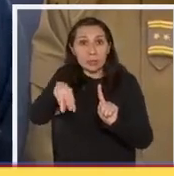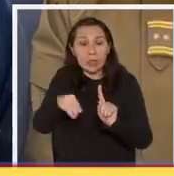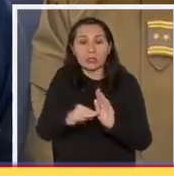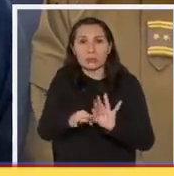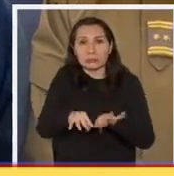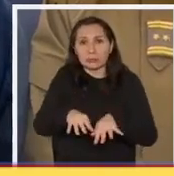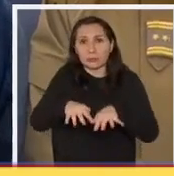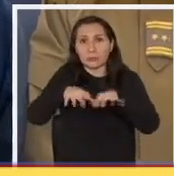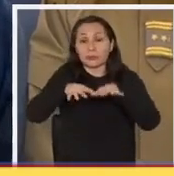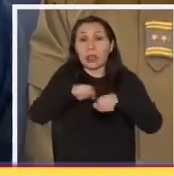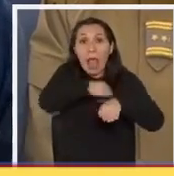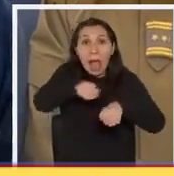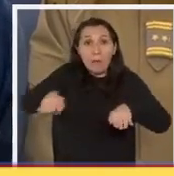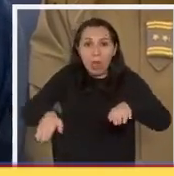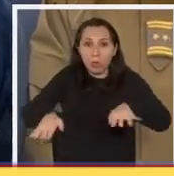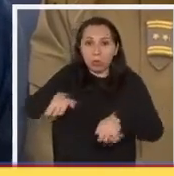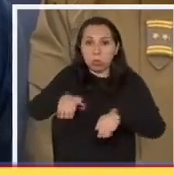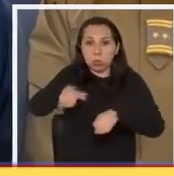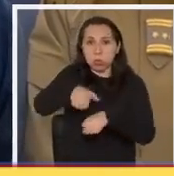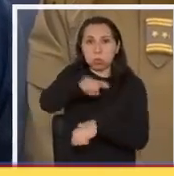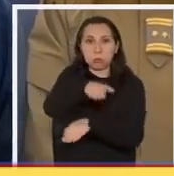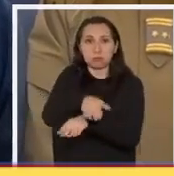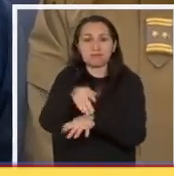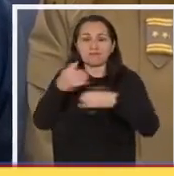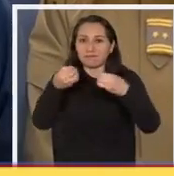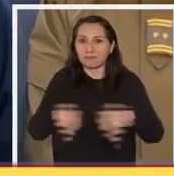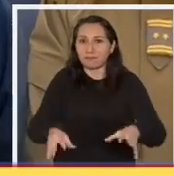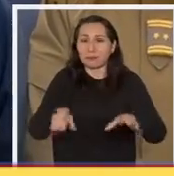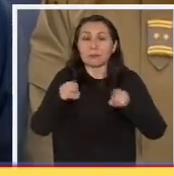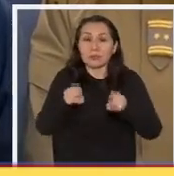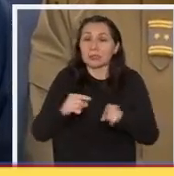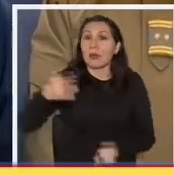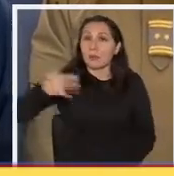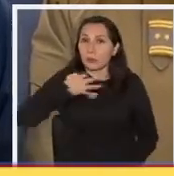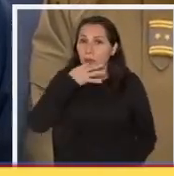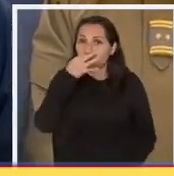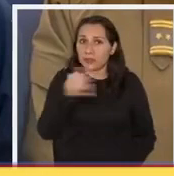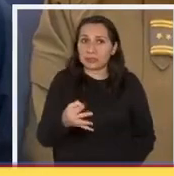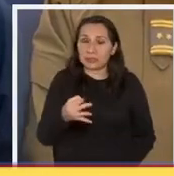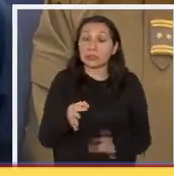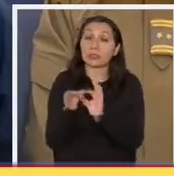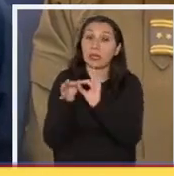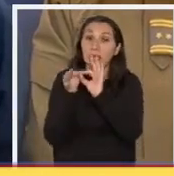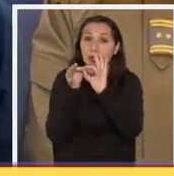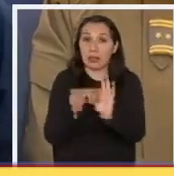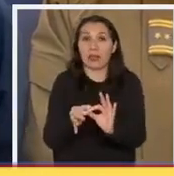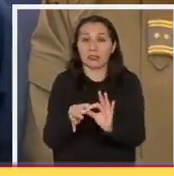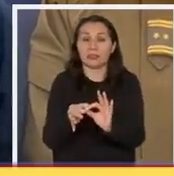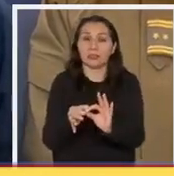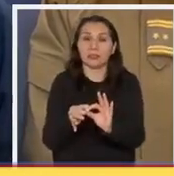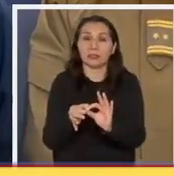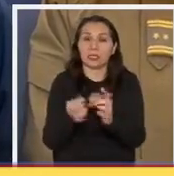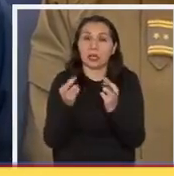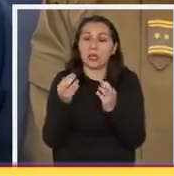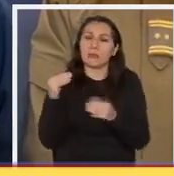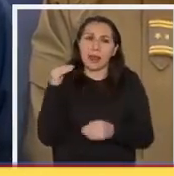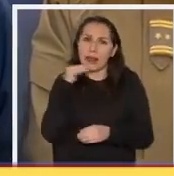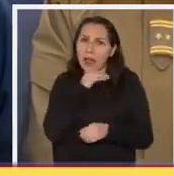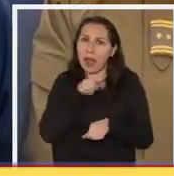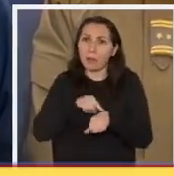corriente dejó cama sobre cama. Afortunadamente, y esto es importante destacarlo, gracias a la